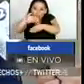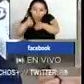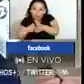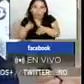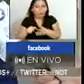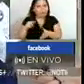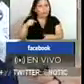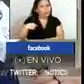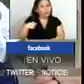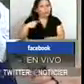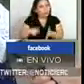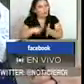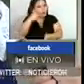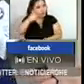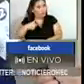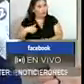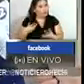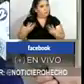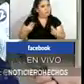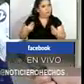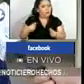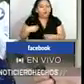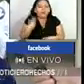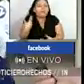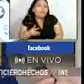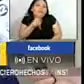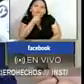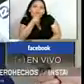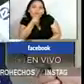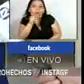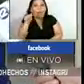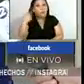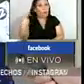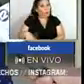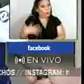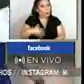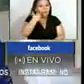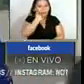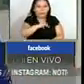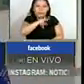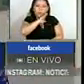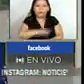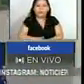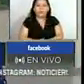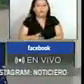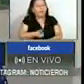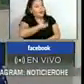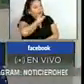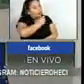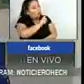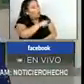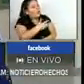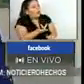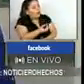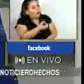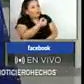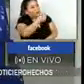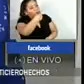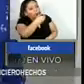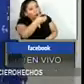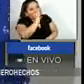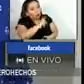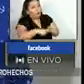salir yo cada mes porque tengo miedo. Estoy bien viejita y enfermedades críticas. ¿Y qué toma aparte de eso,